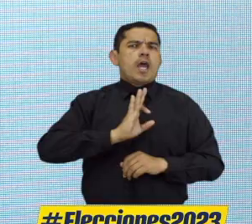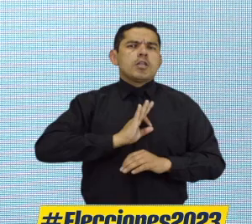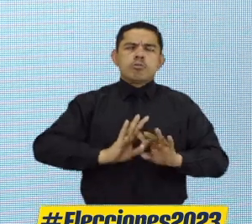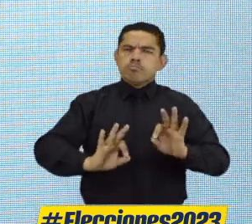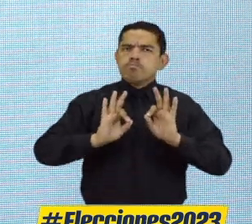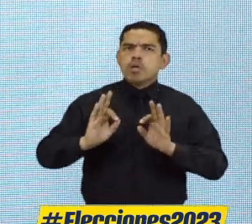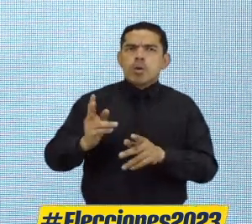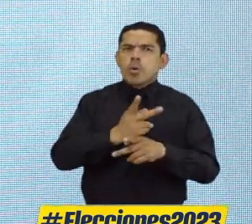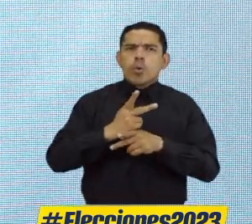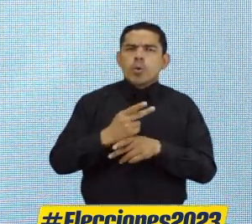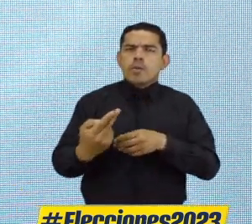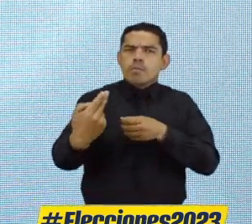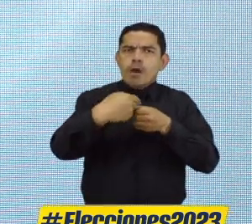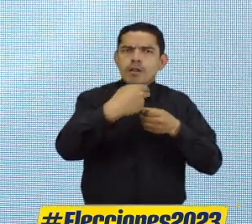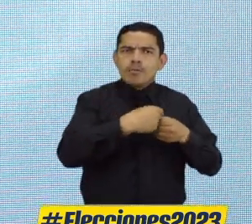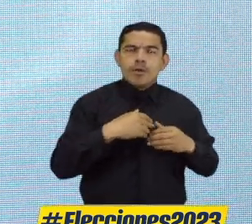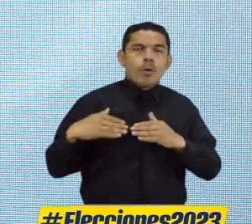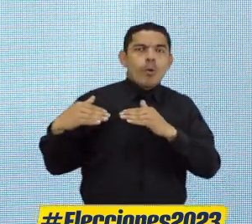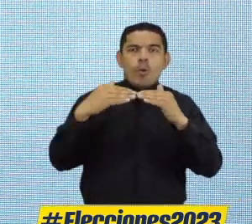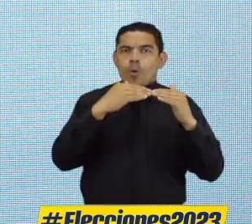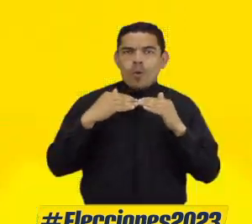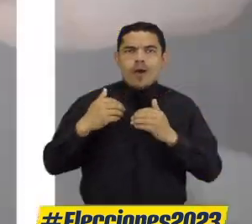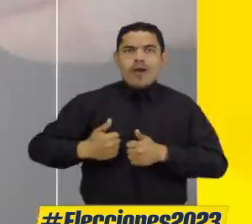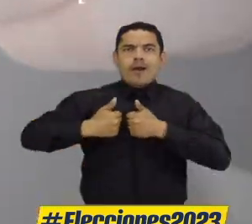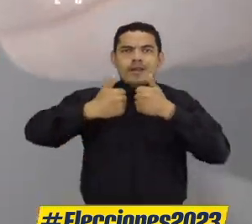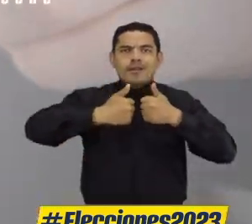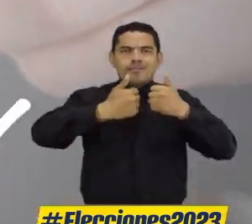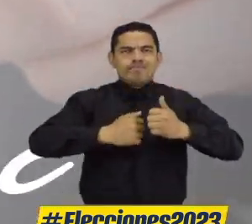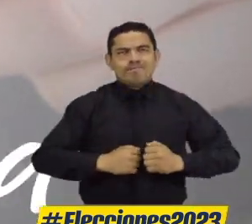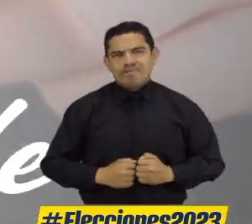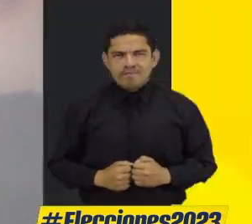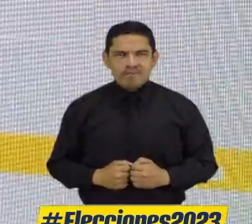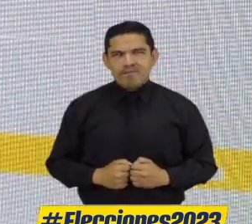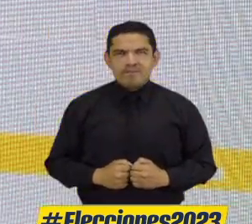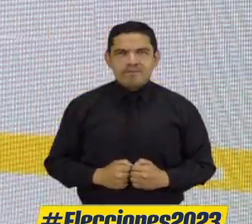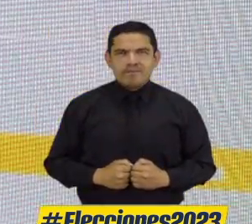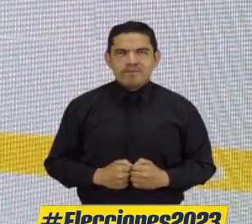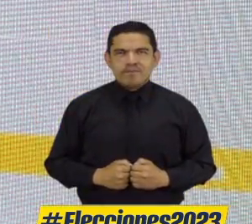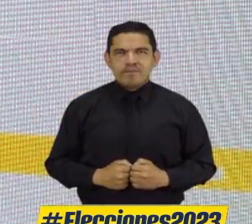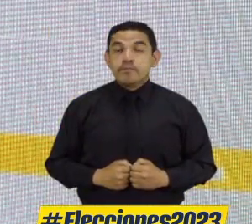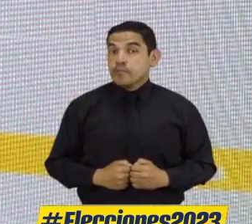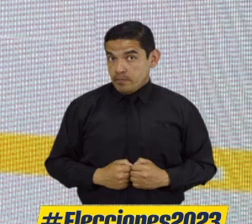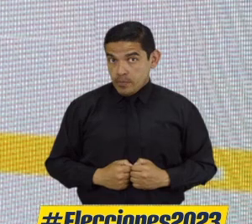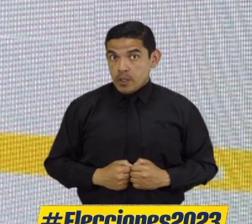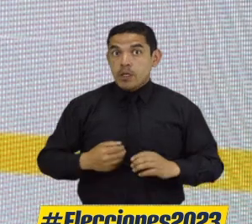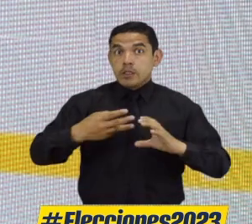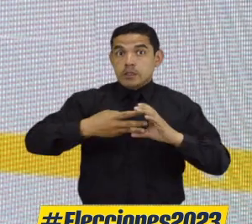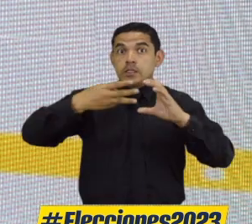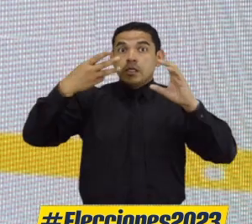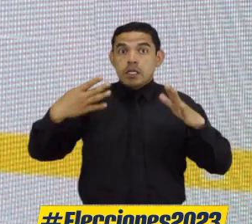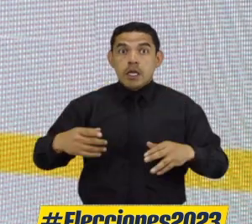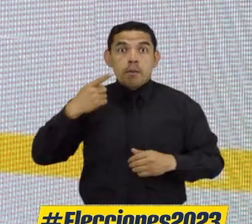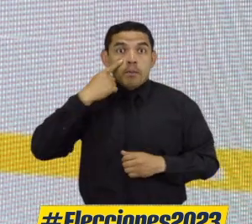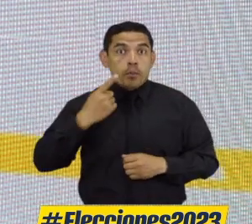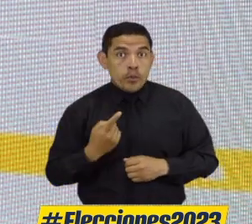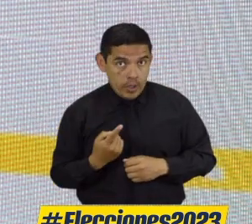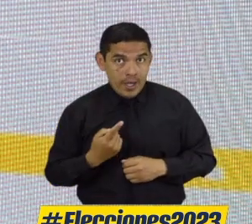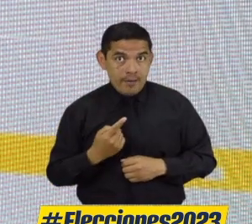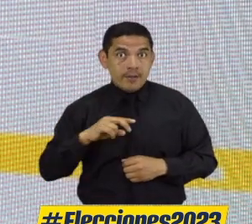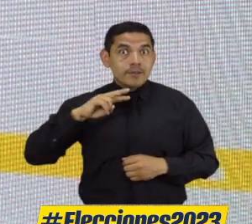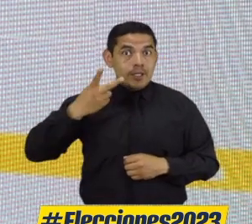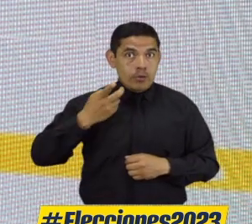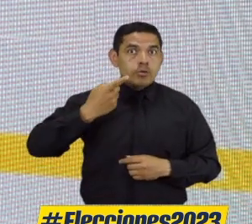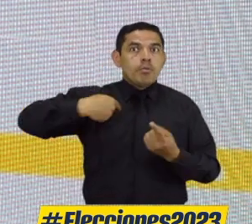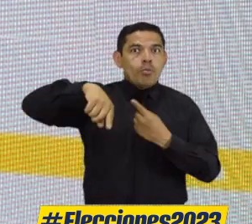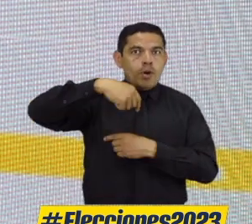garantizan la participación equitativa de los candidatos. El CNE realizó el simulacro nacional de la segunda